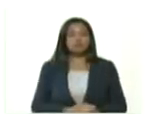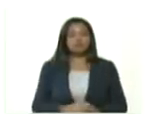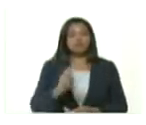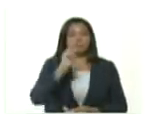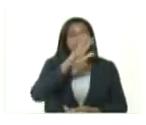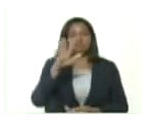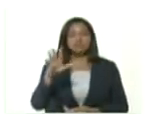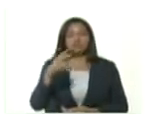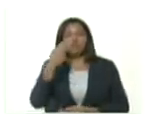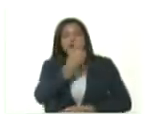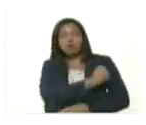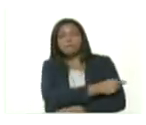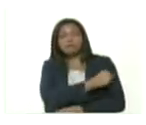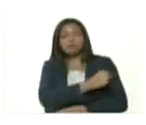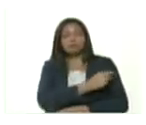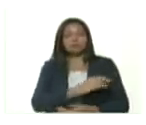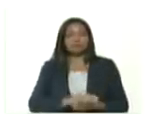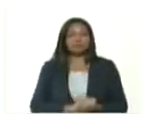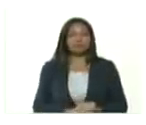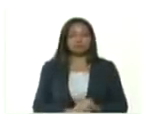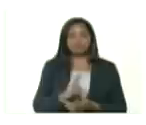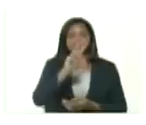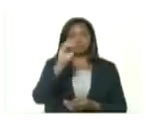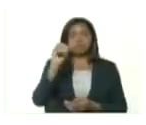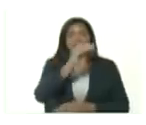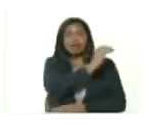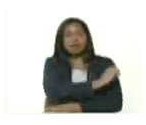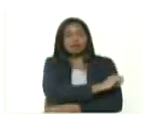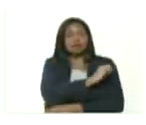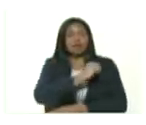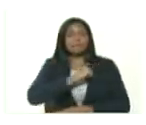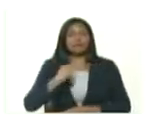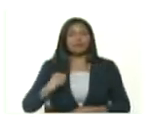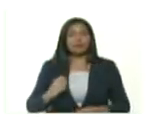25 en hospitales, 20 en clínicas privadas.